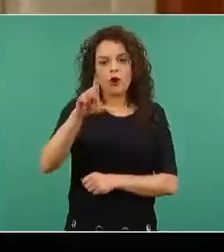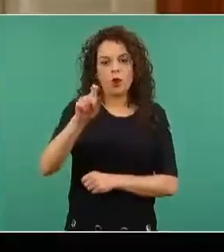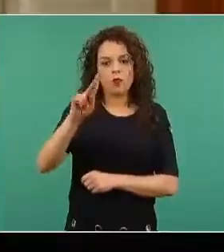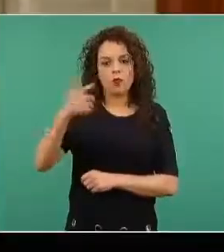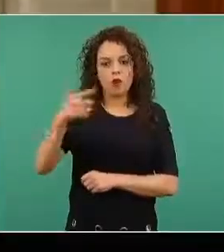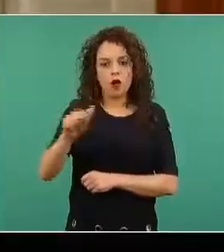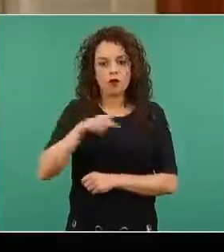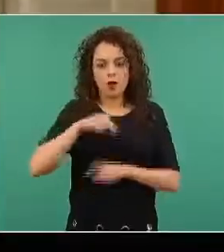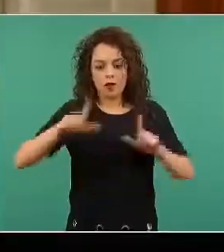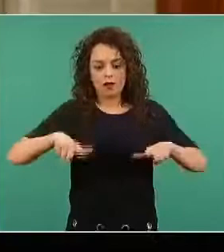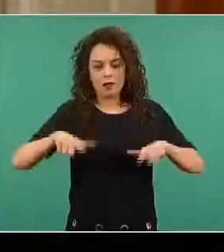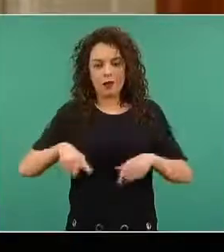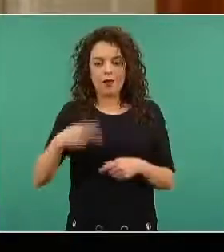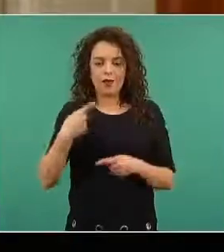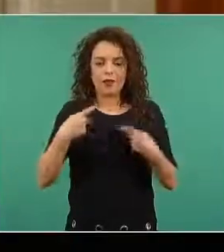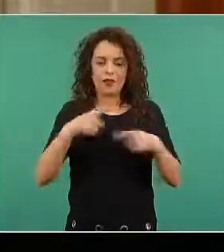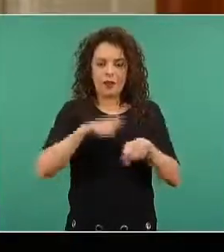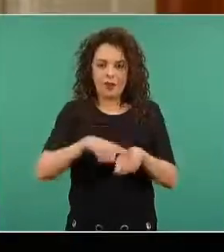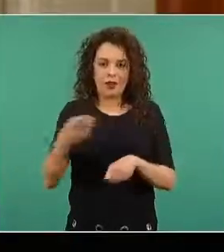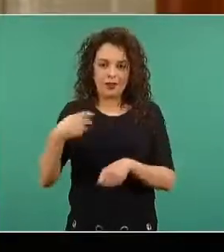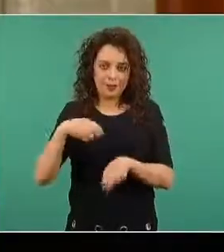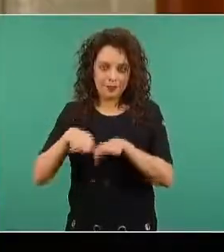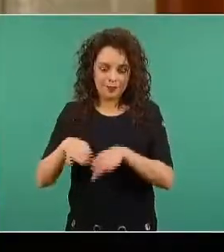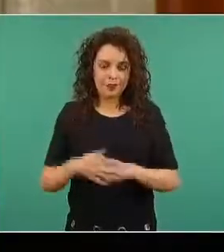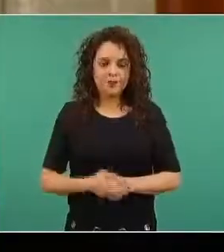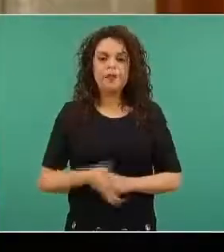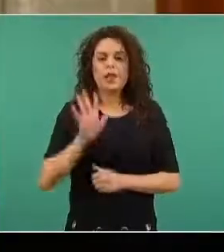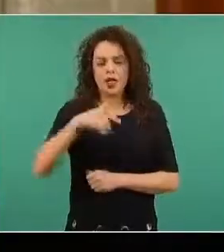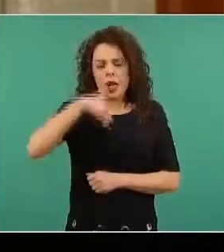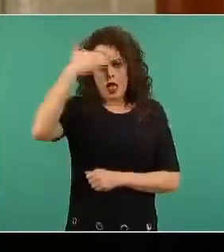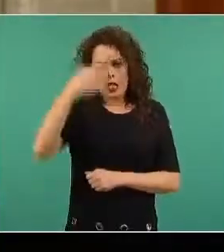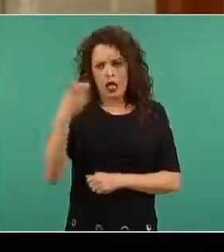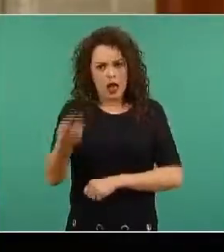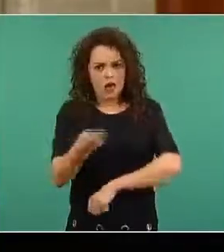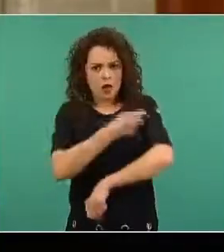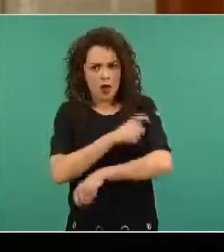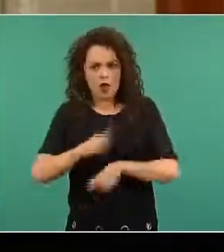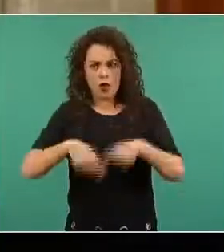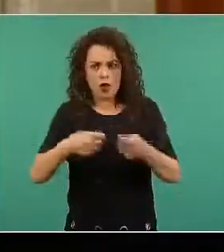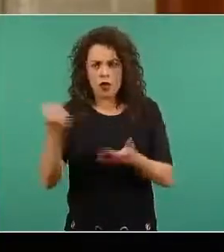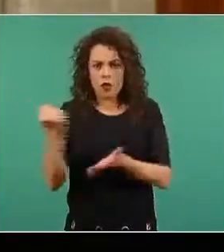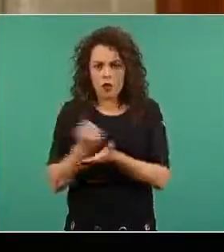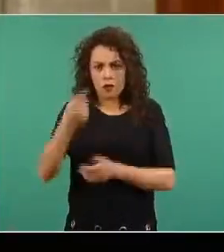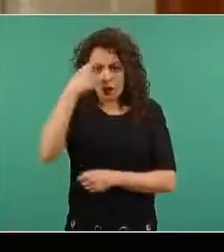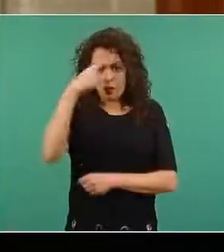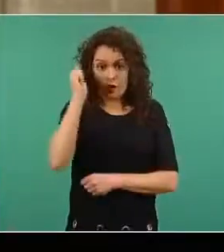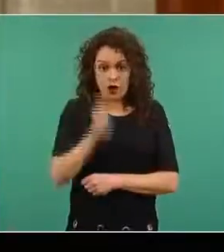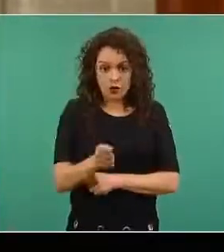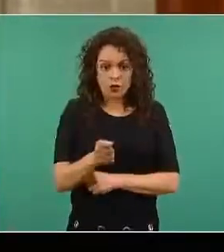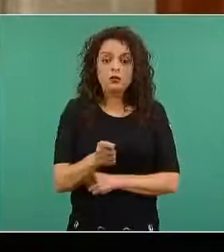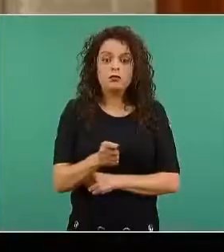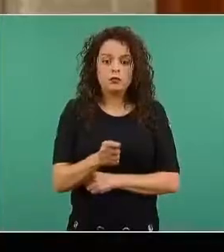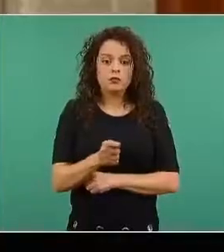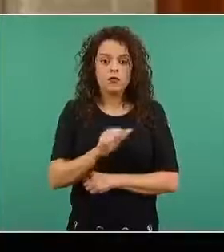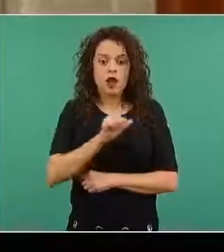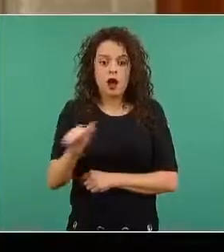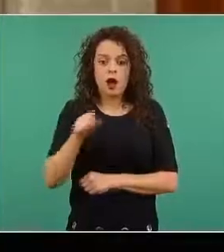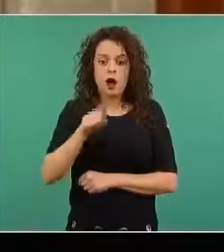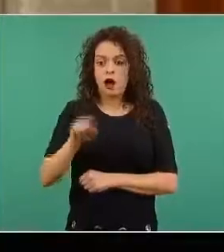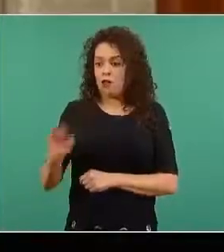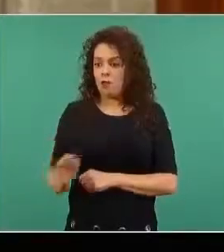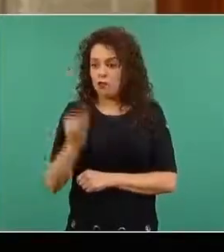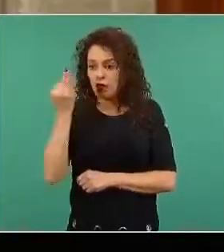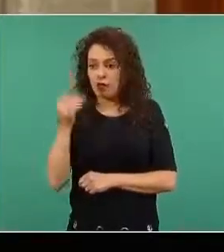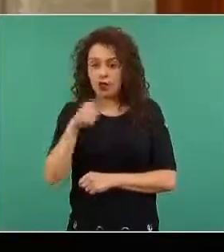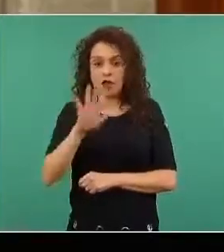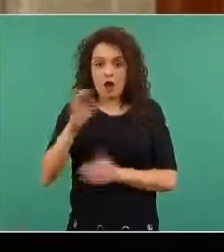personal. Sabemos que esta vacuna está autorizada solamente para los ejecutivos federales, autorizada bajo